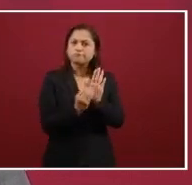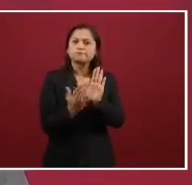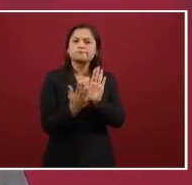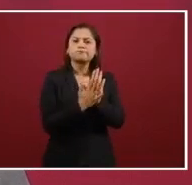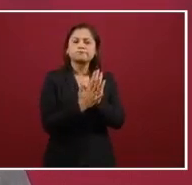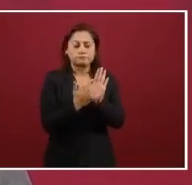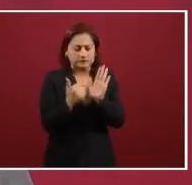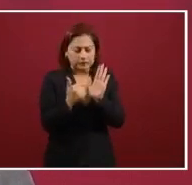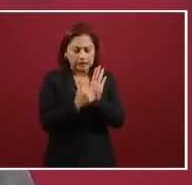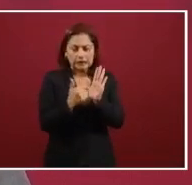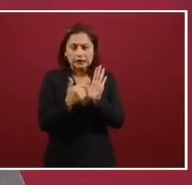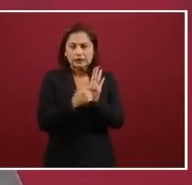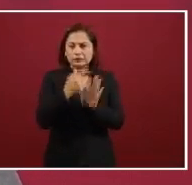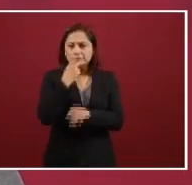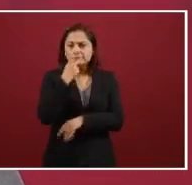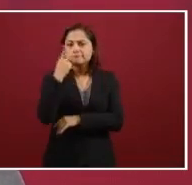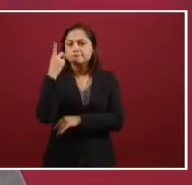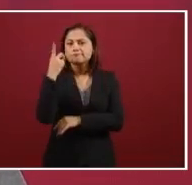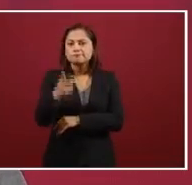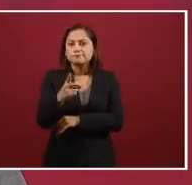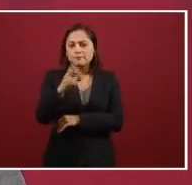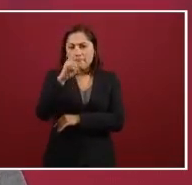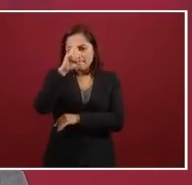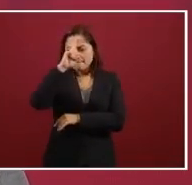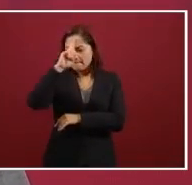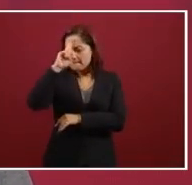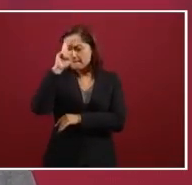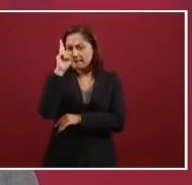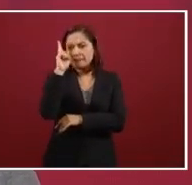está prohibido